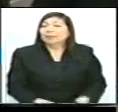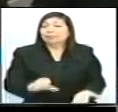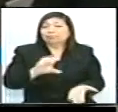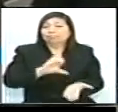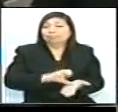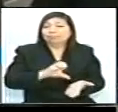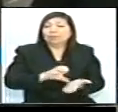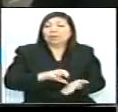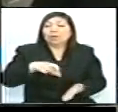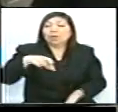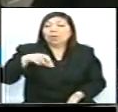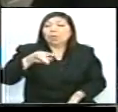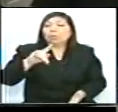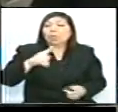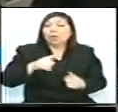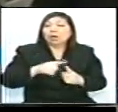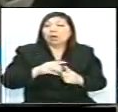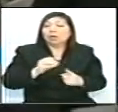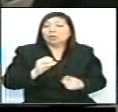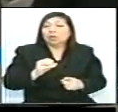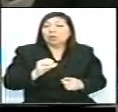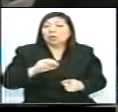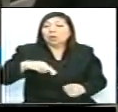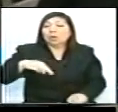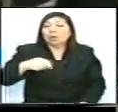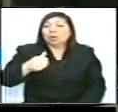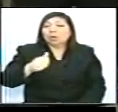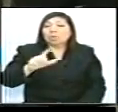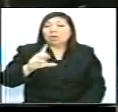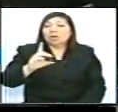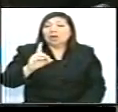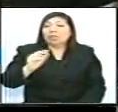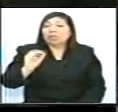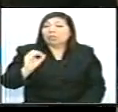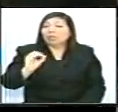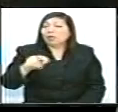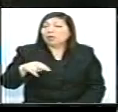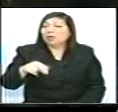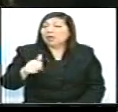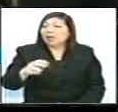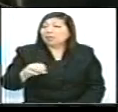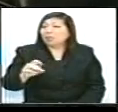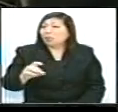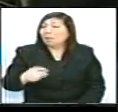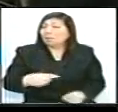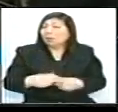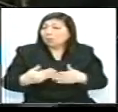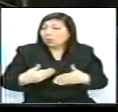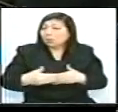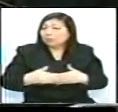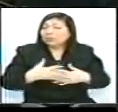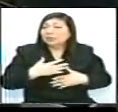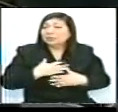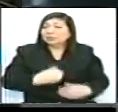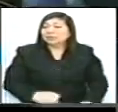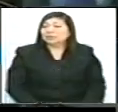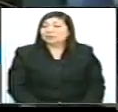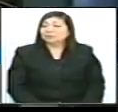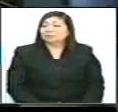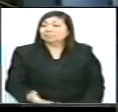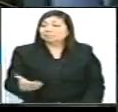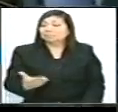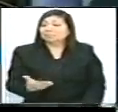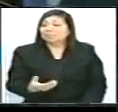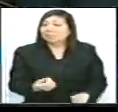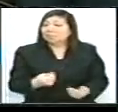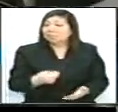capital Puerto Maldonado, donde está el Hospital Santa Rosa, y a menos de un kilómetro, centros de salud que reciben